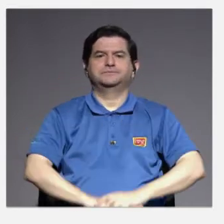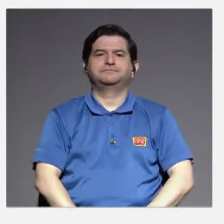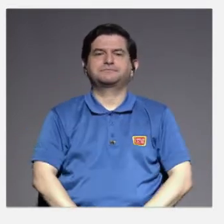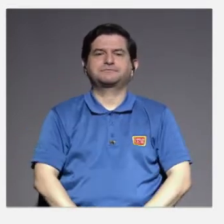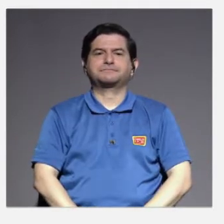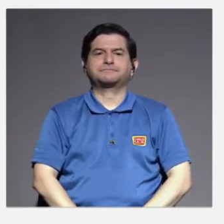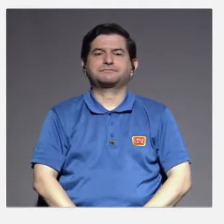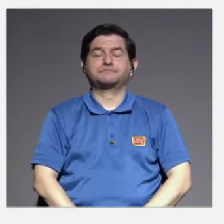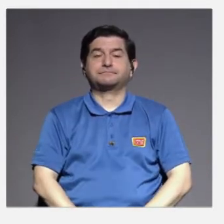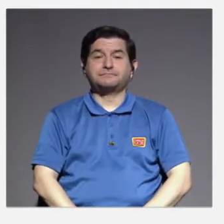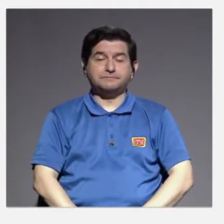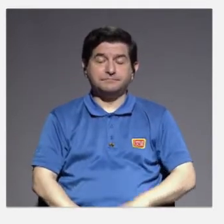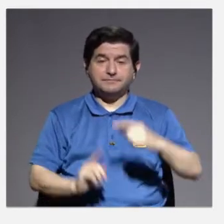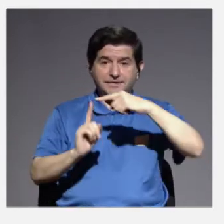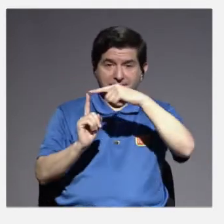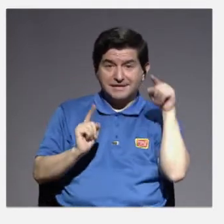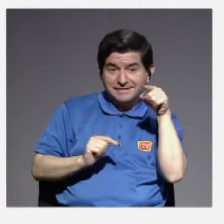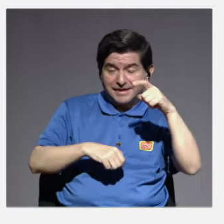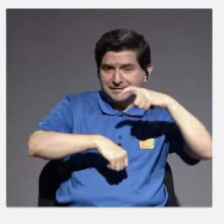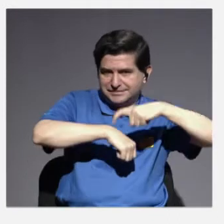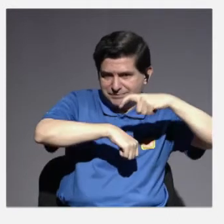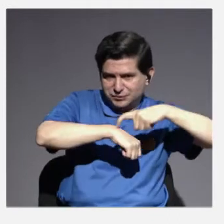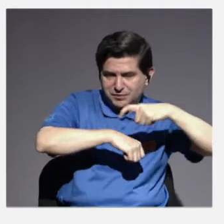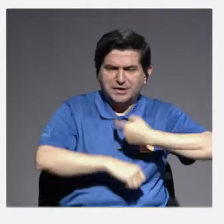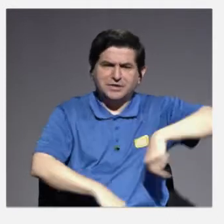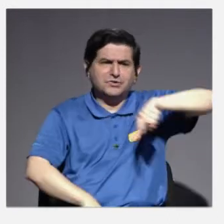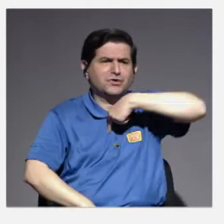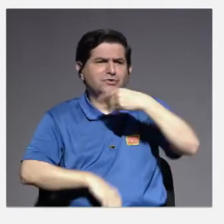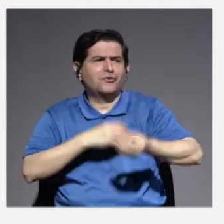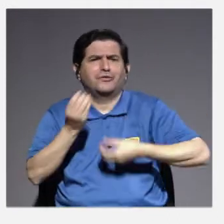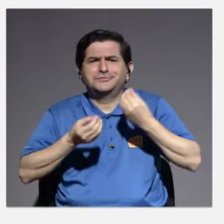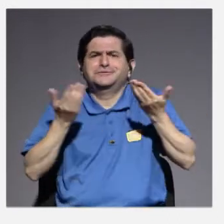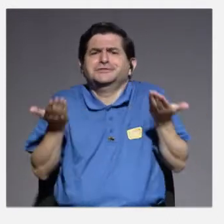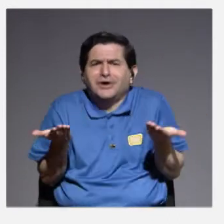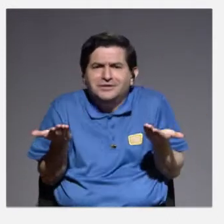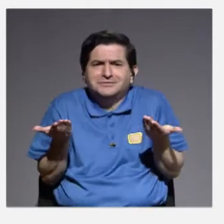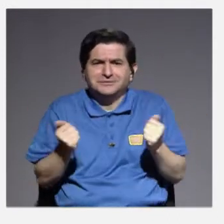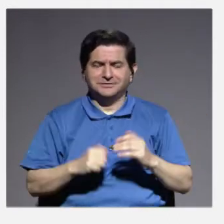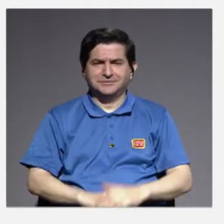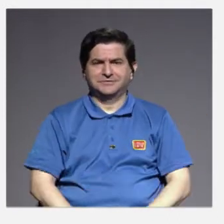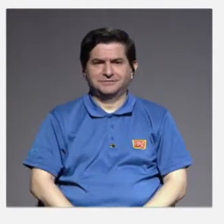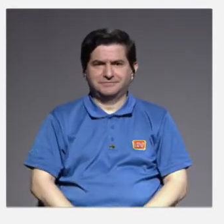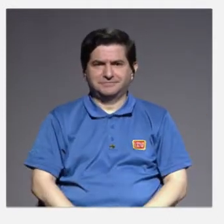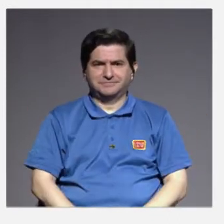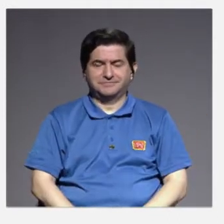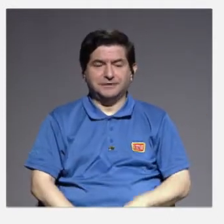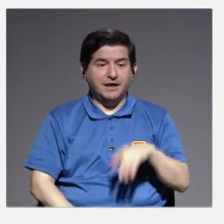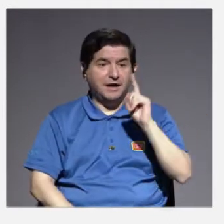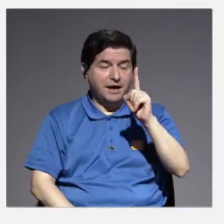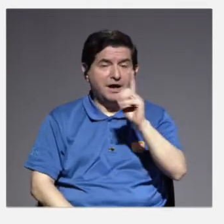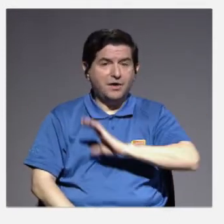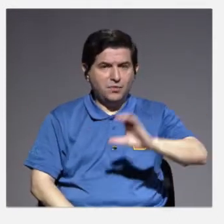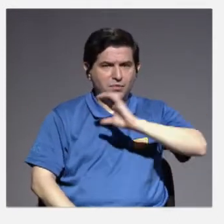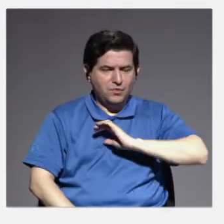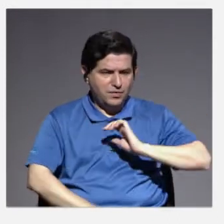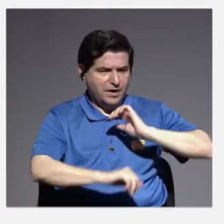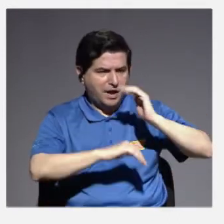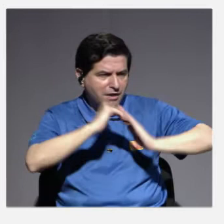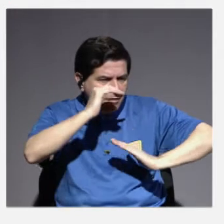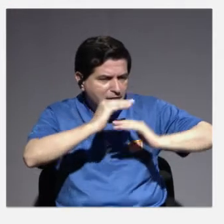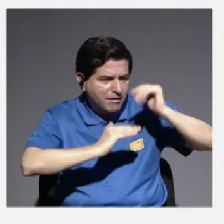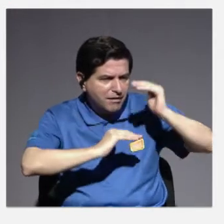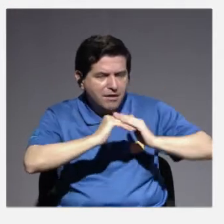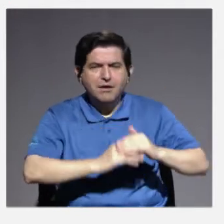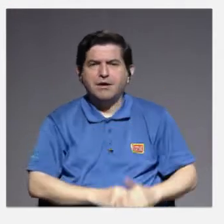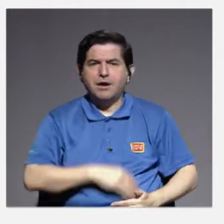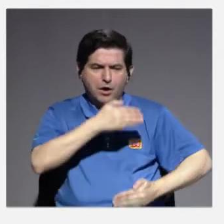A partir de esto, nosotros lo que pudimos hacer es justamente construir una caracterización de cómo es que se